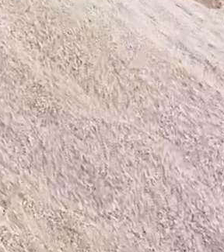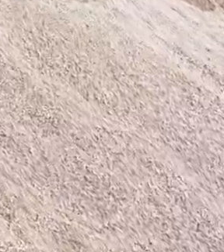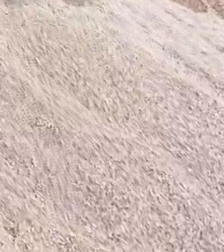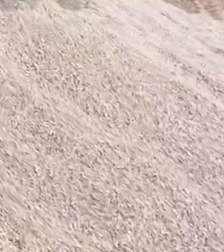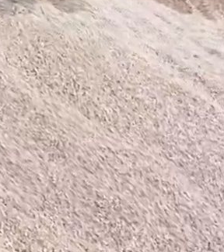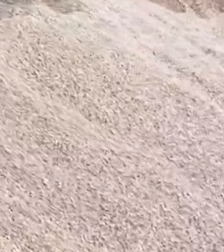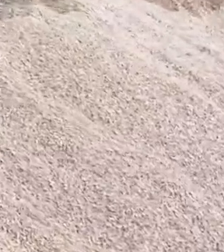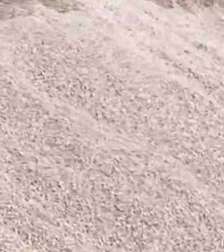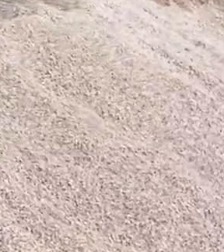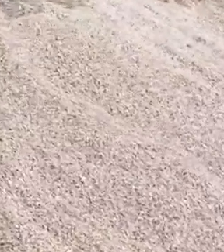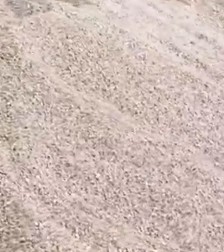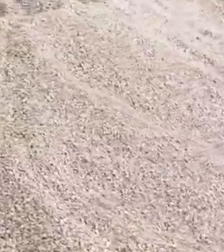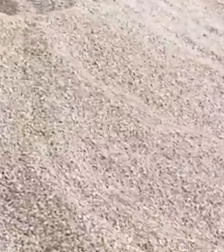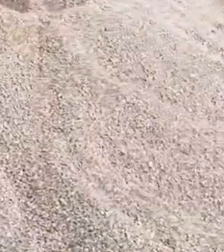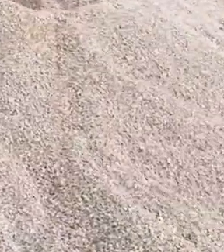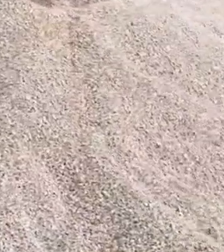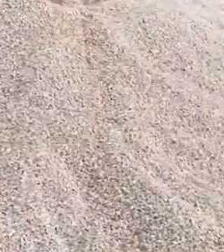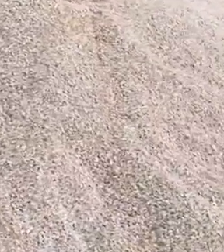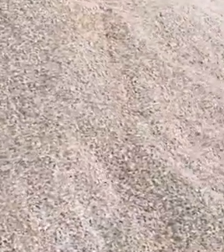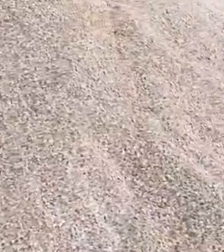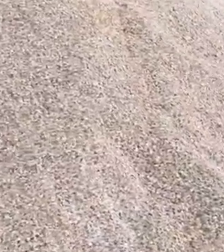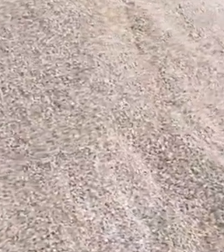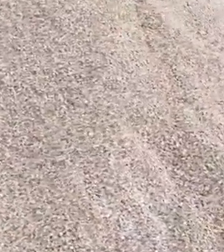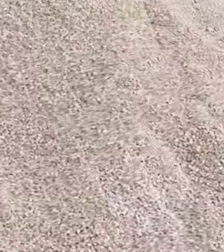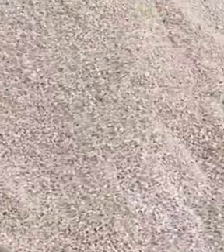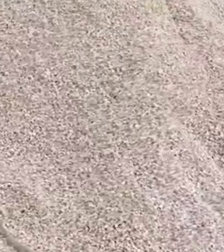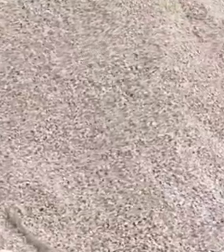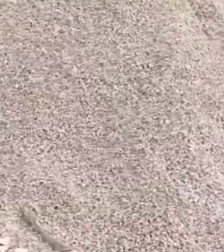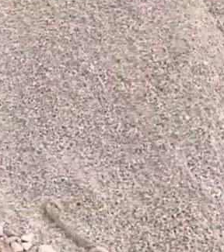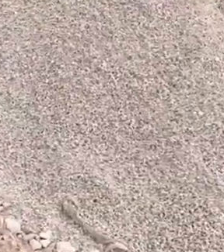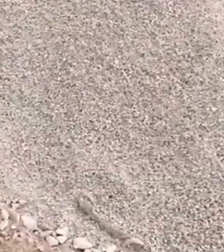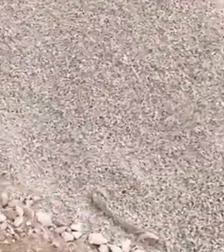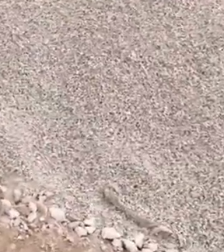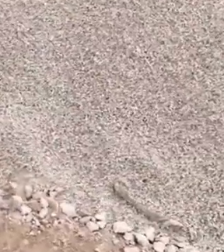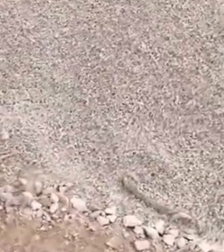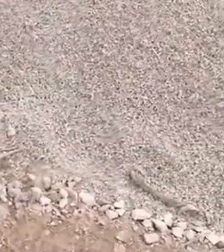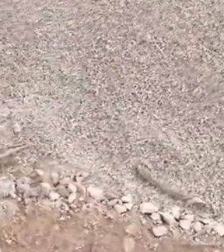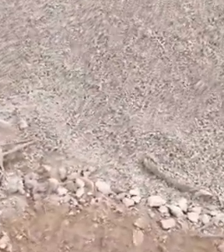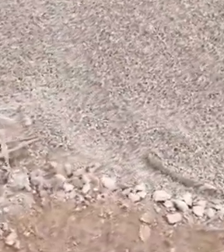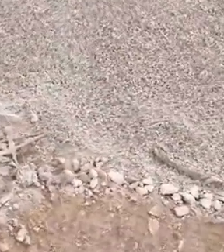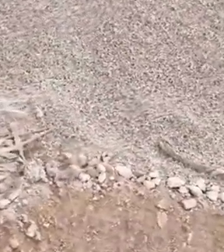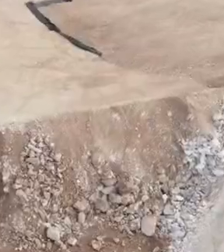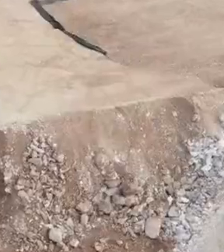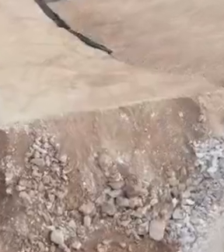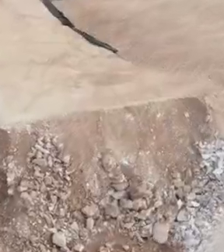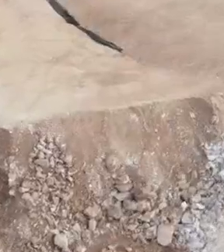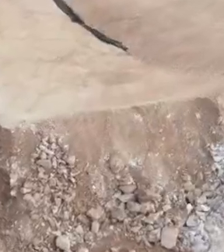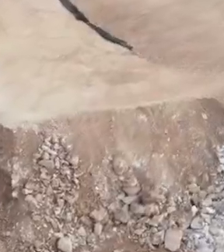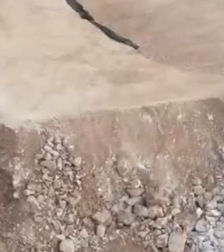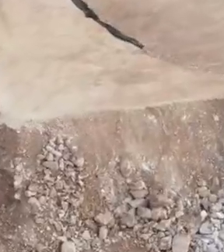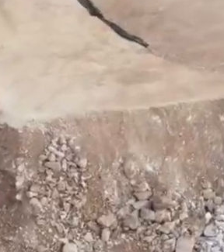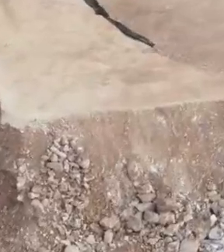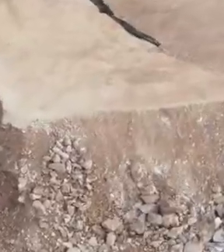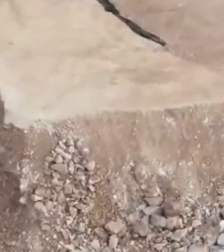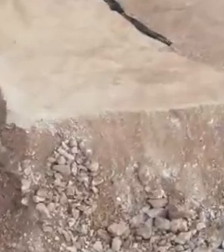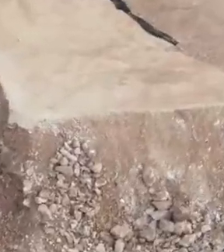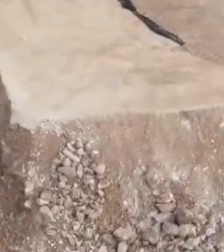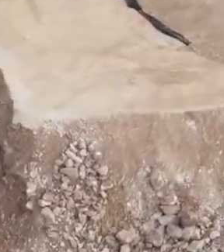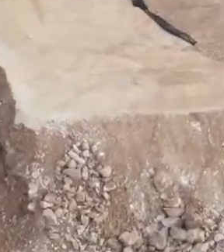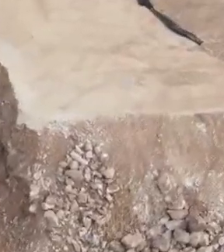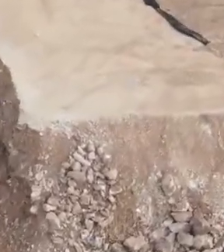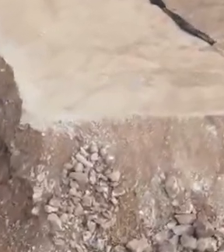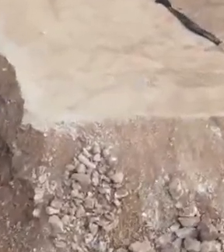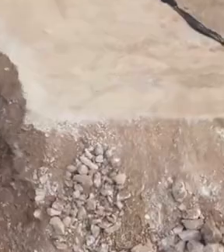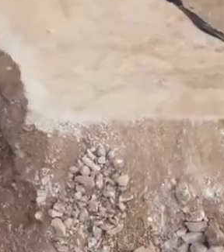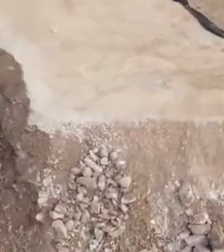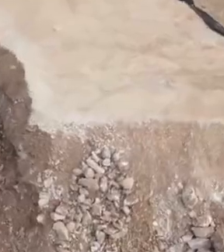El tendido de la vía férrea, que consiste en la colocación de balasto, durmiente y riel. El inicio de trabajos de alineamiento de vía, la terminación